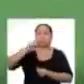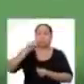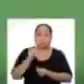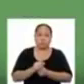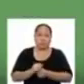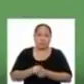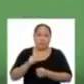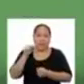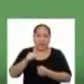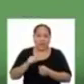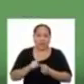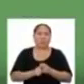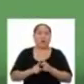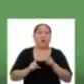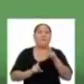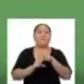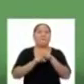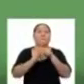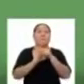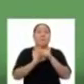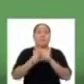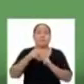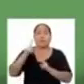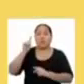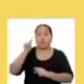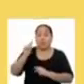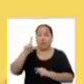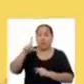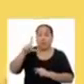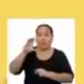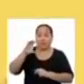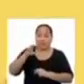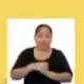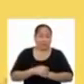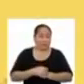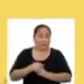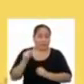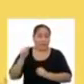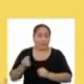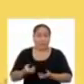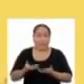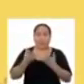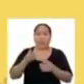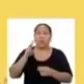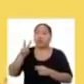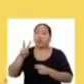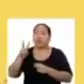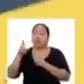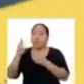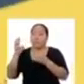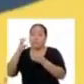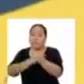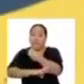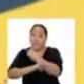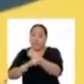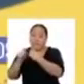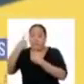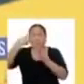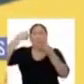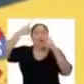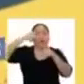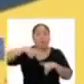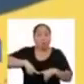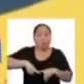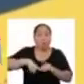Así nacieron los TLC, o Tratados de Libre Comercio. El TLC se puede dar entre 2 o más países que lleguen a un